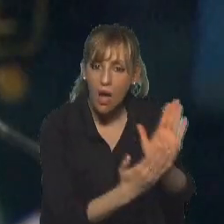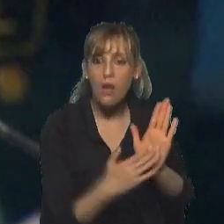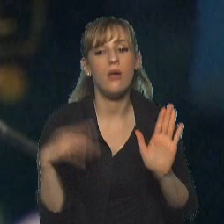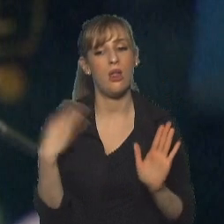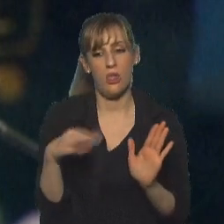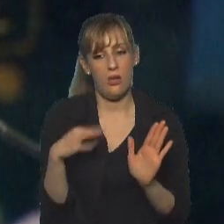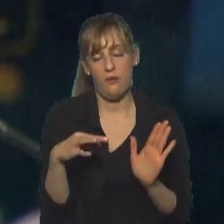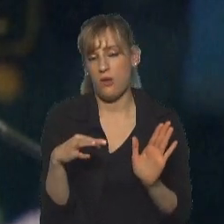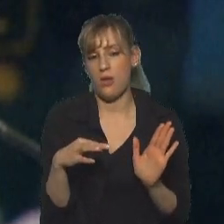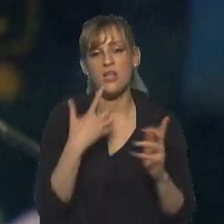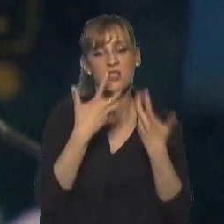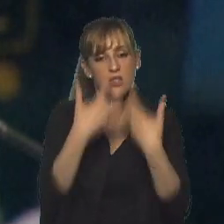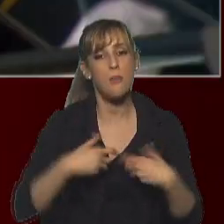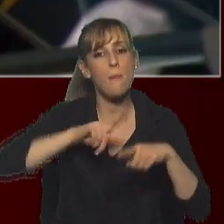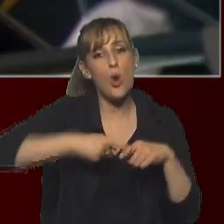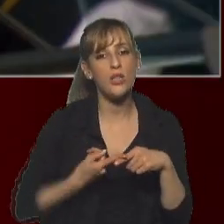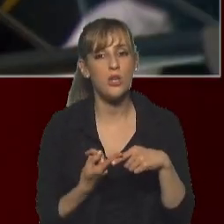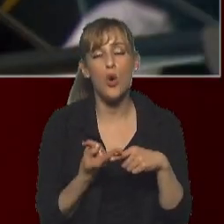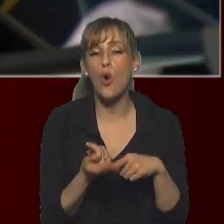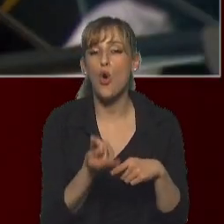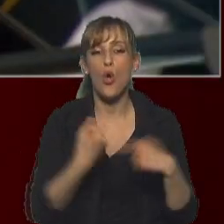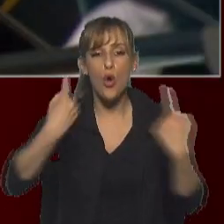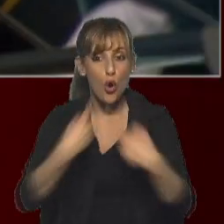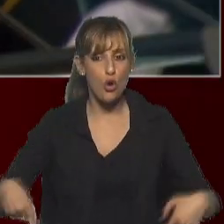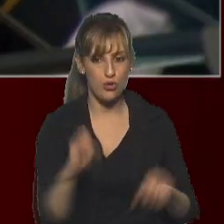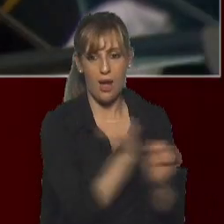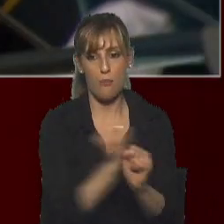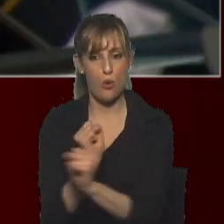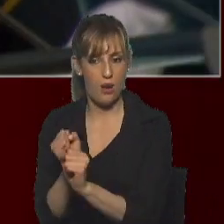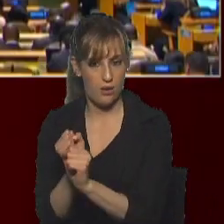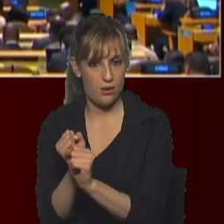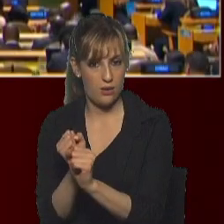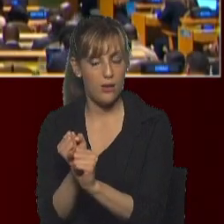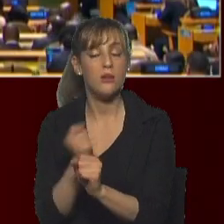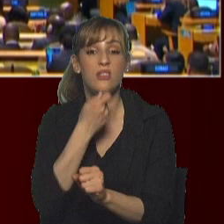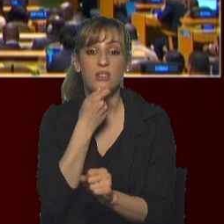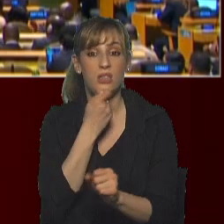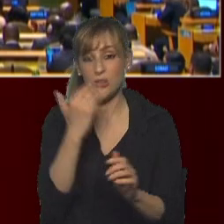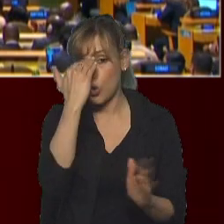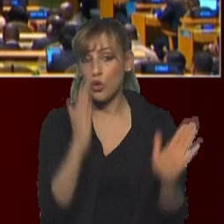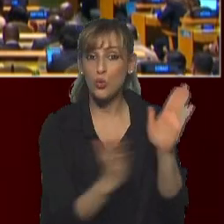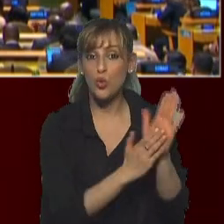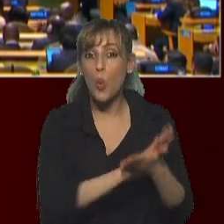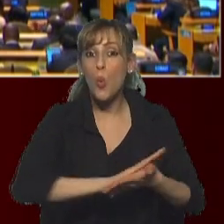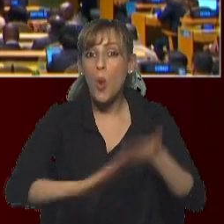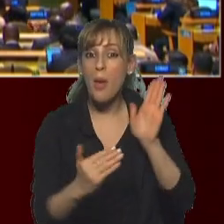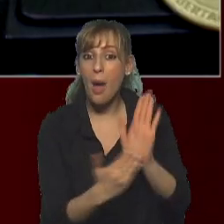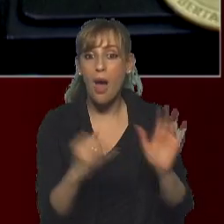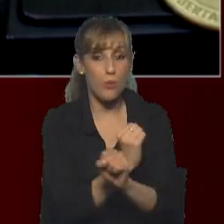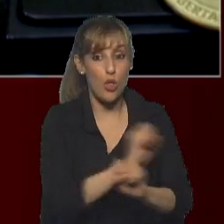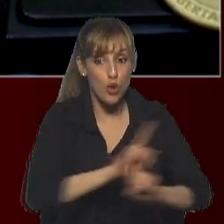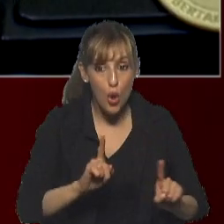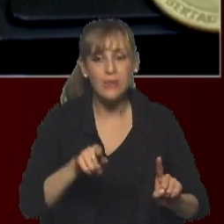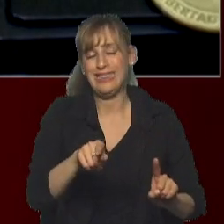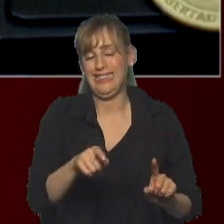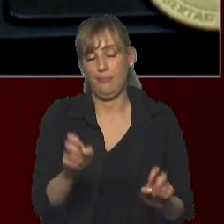cosas y lo mandataba. Al no suceder eso, efectivamente esto se torna mucho más complejo, sobre todo